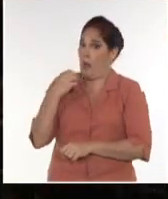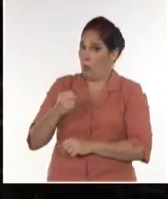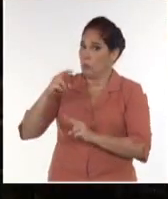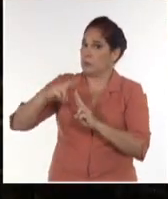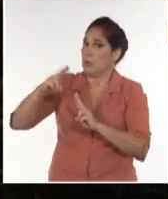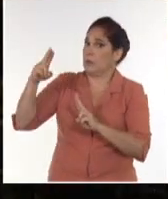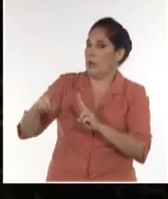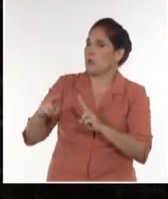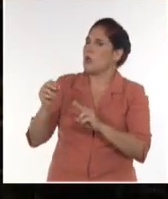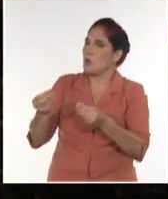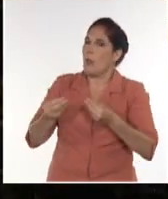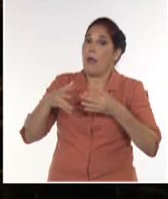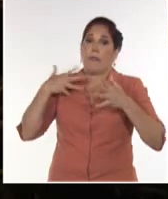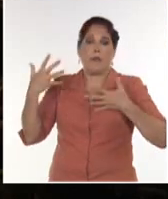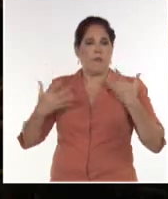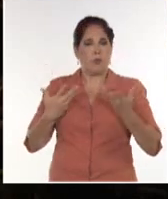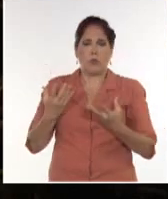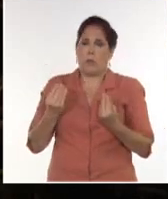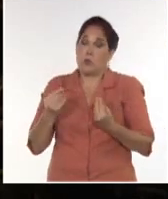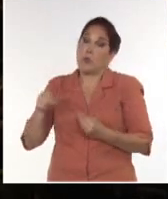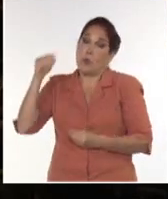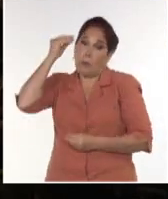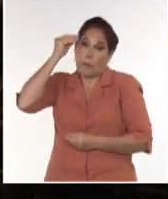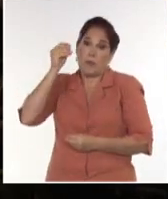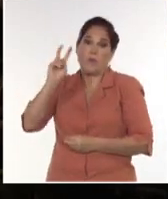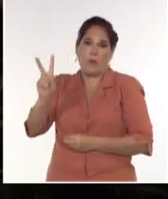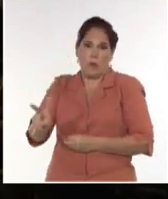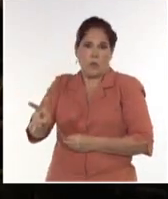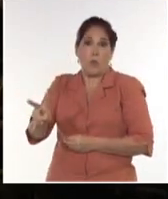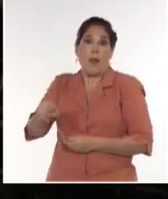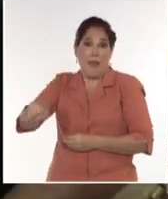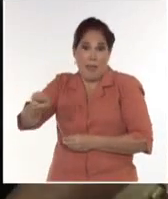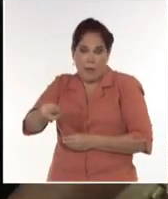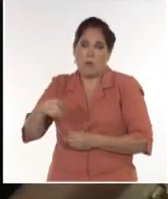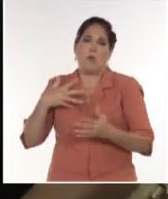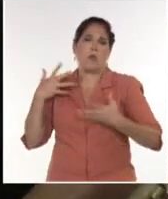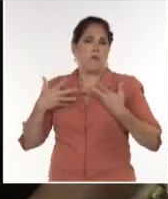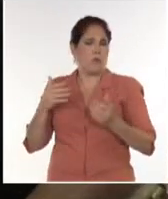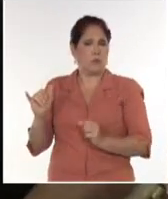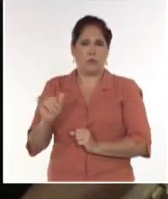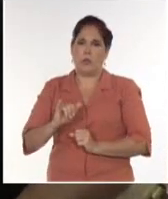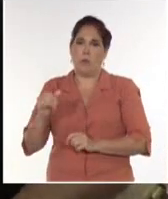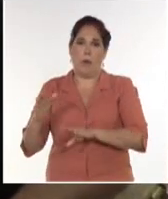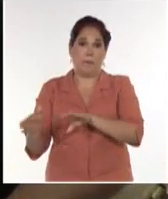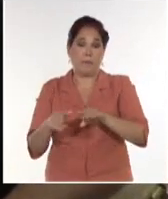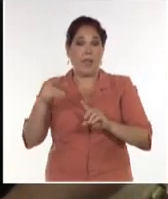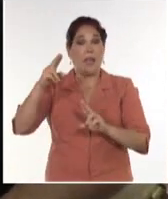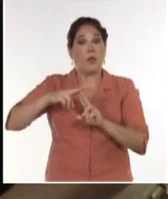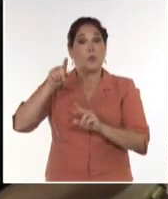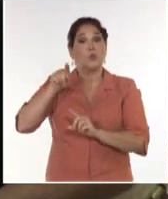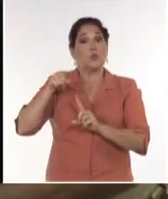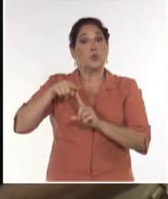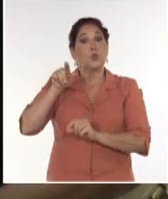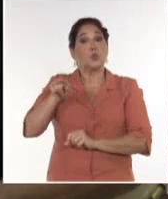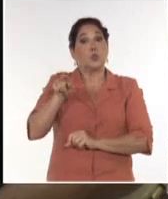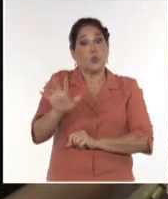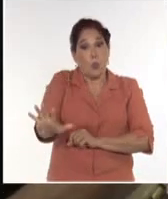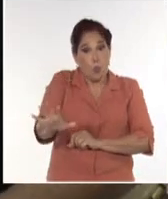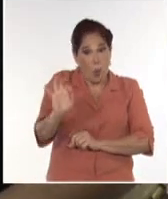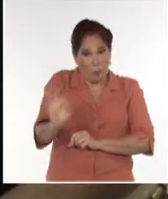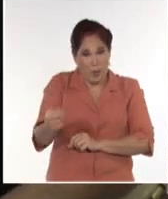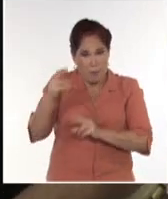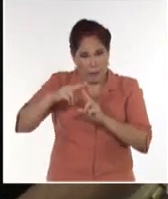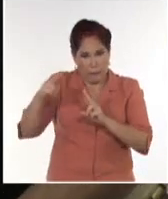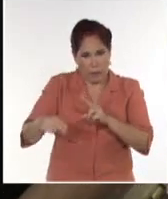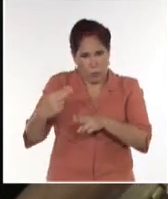lo han disfrutado, así es que esperemos también que en Venezuela tenga una fabulosa acogida. Para Teatro Tuyo, en este año en particular, donde